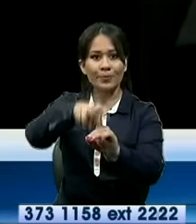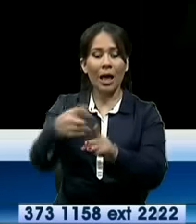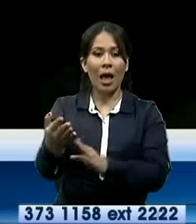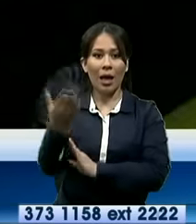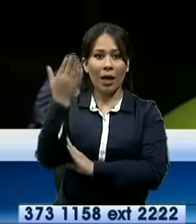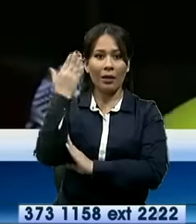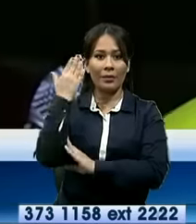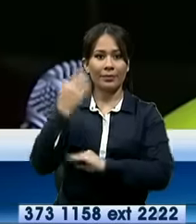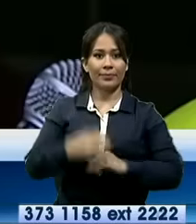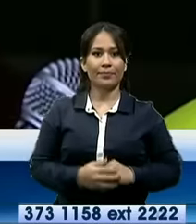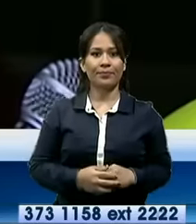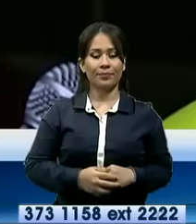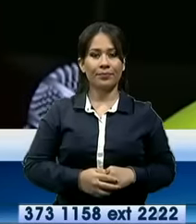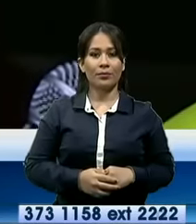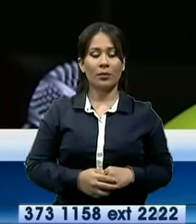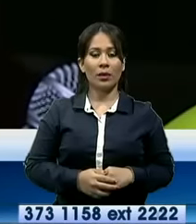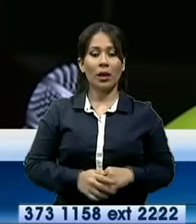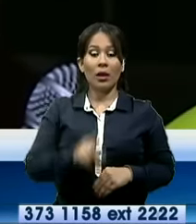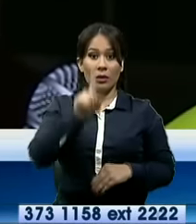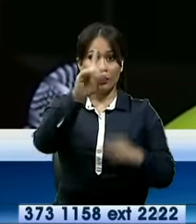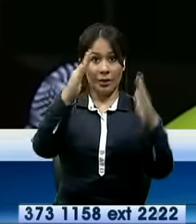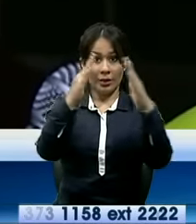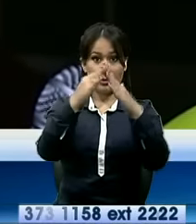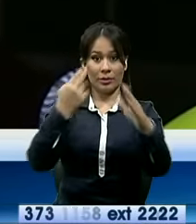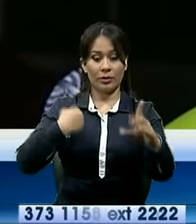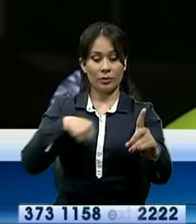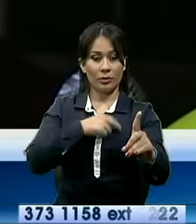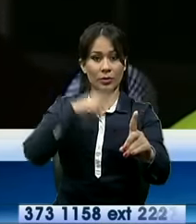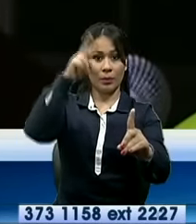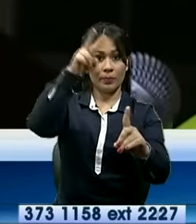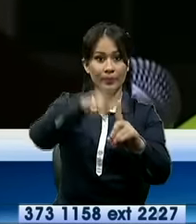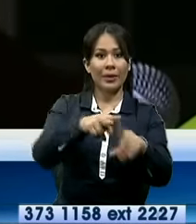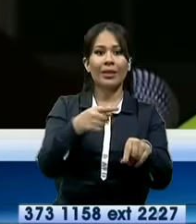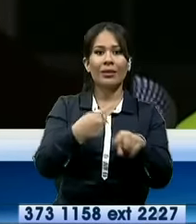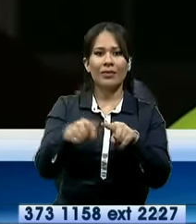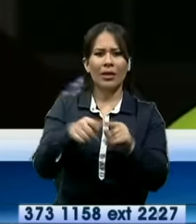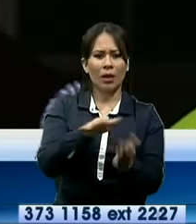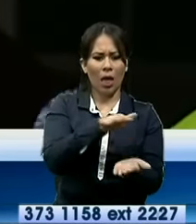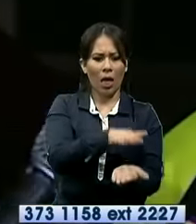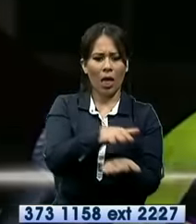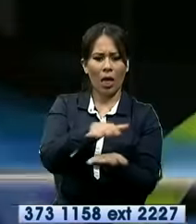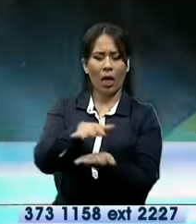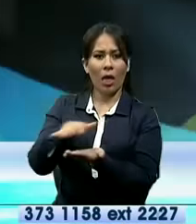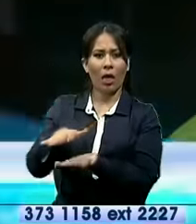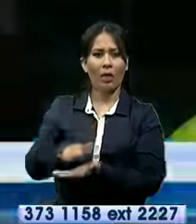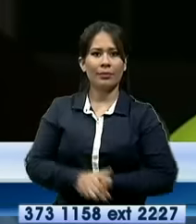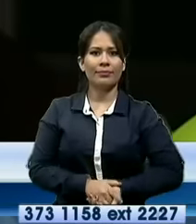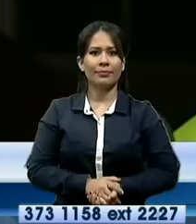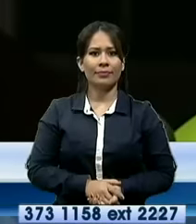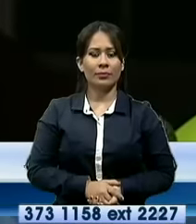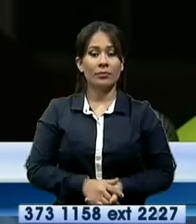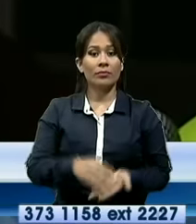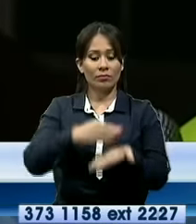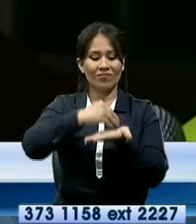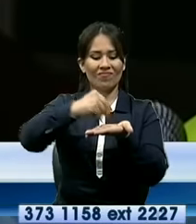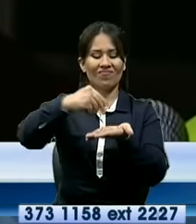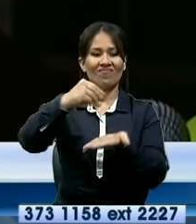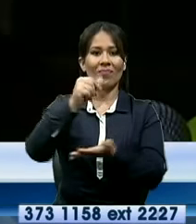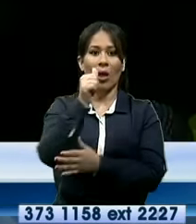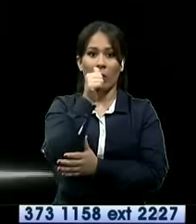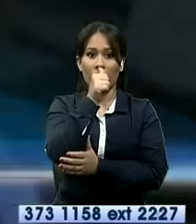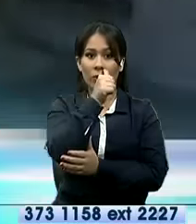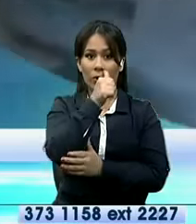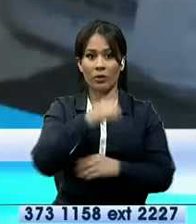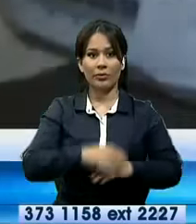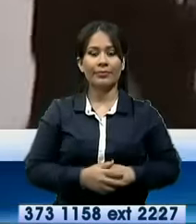atrás. En uno de los allanamientos hemos encontrado varios paquetes con alguna sustancia, presumiblemente